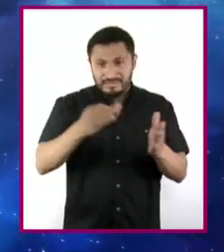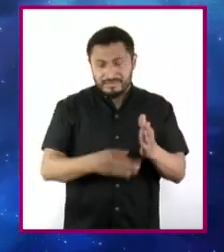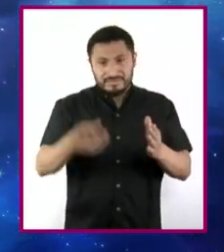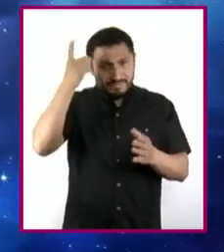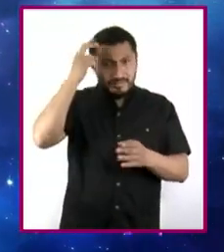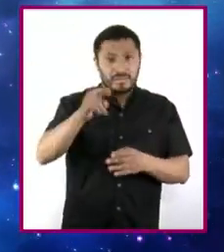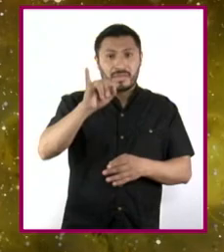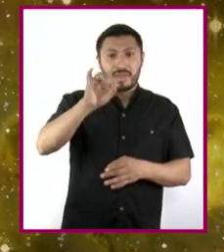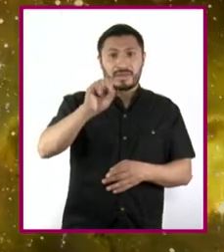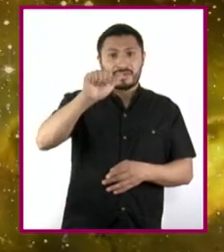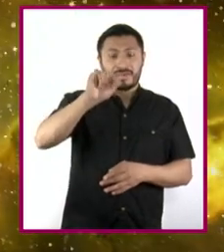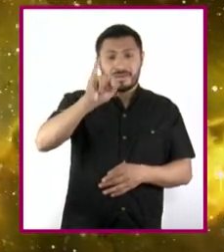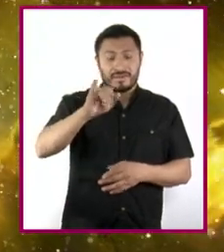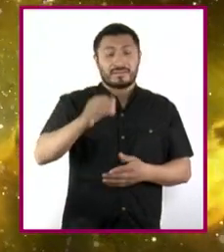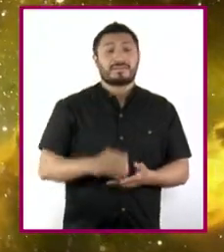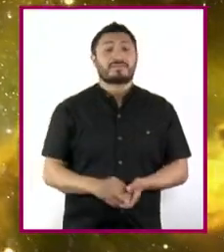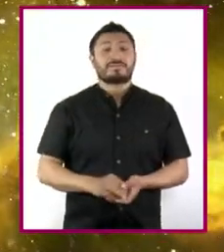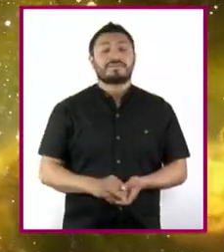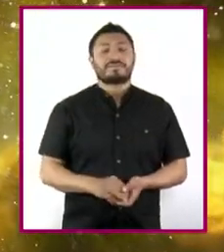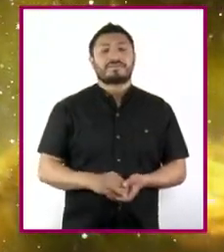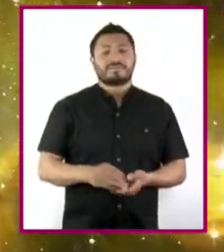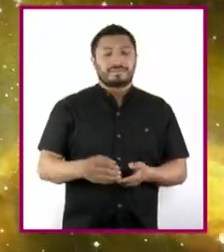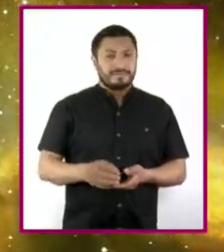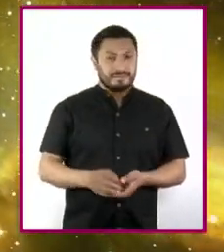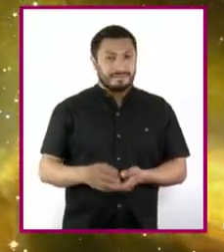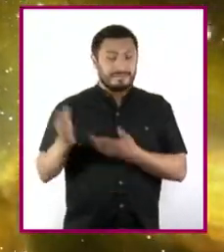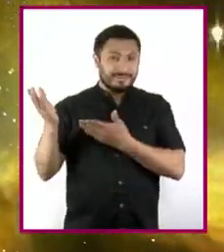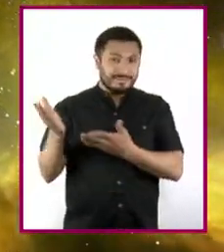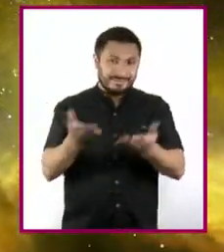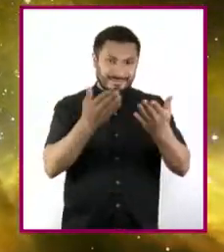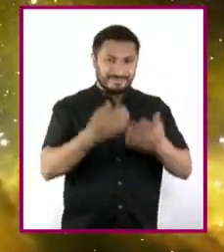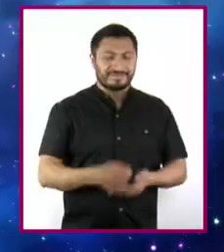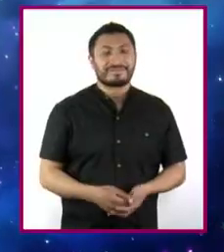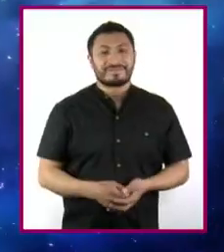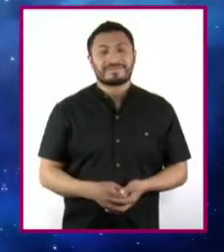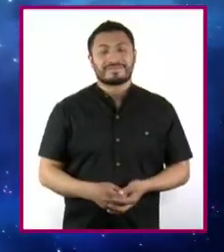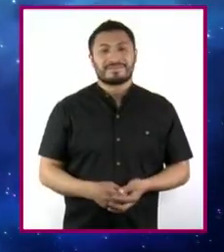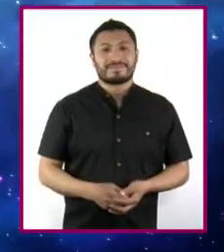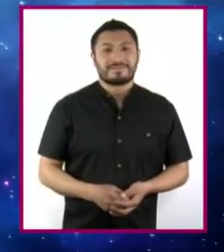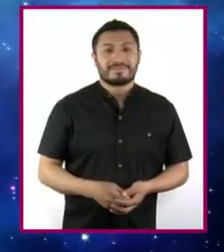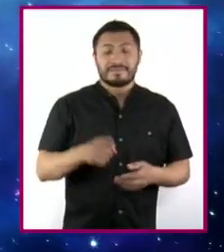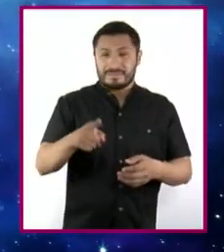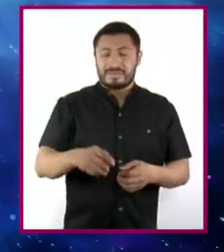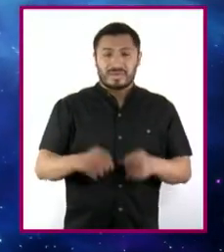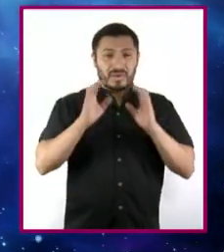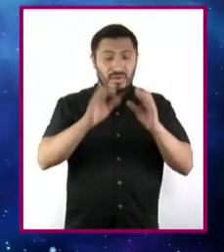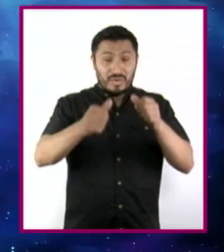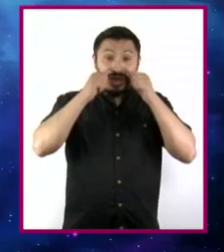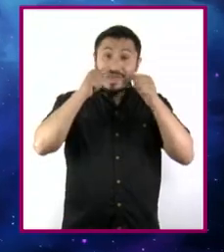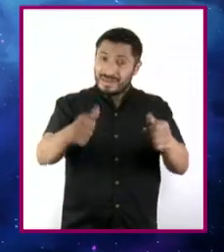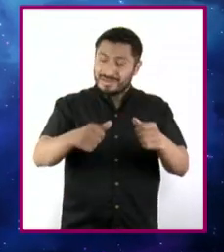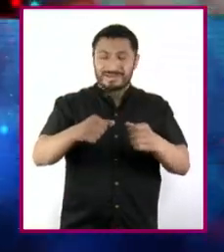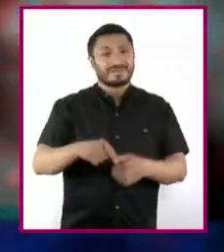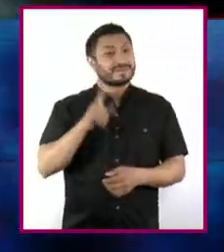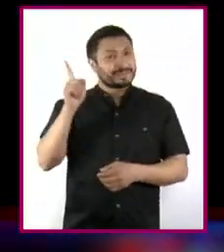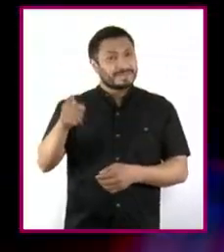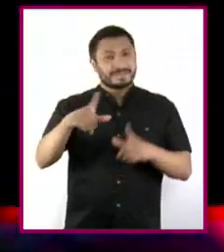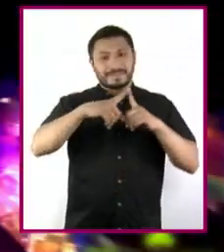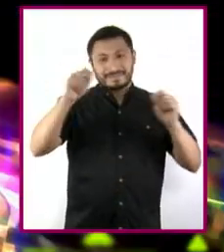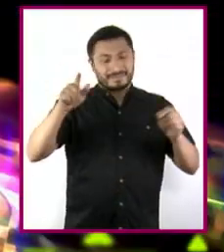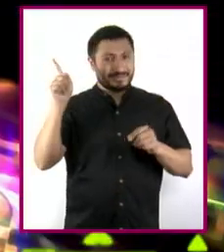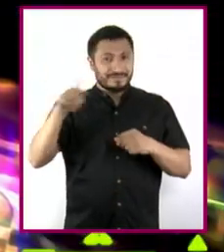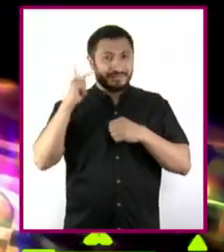Dr. Isaí Fajardo. Crucemos el mundo en un cohete, Axel. ¡Hasta Japón! Sujétate bien y vámonos. ¡Allá vamos, Japón!